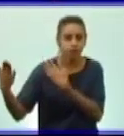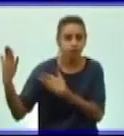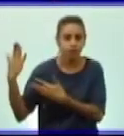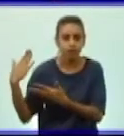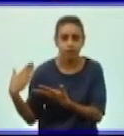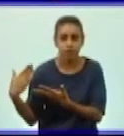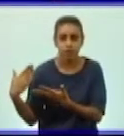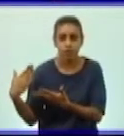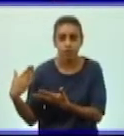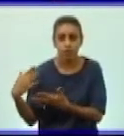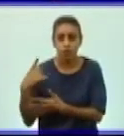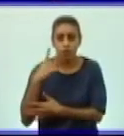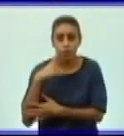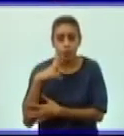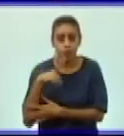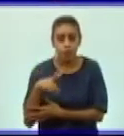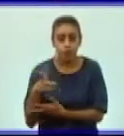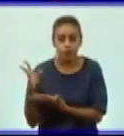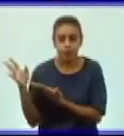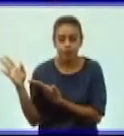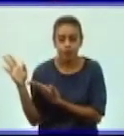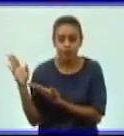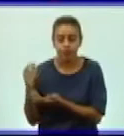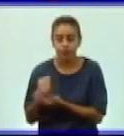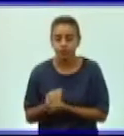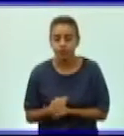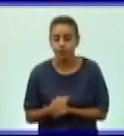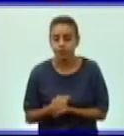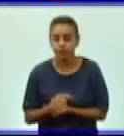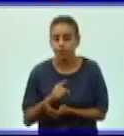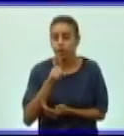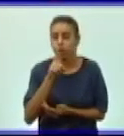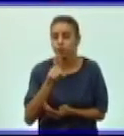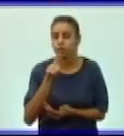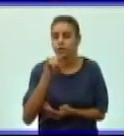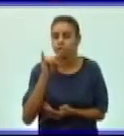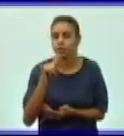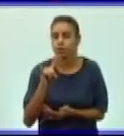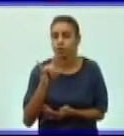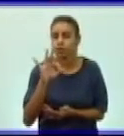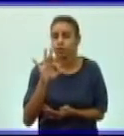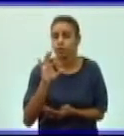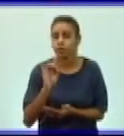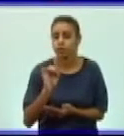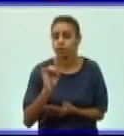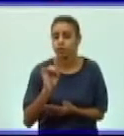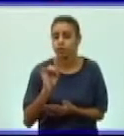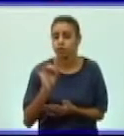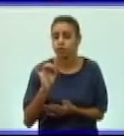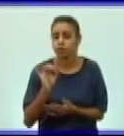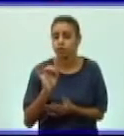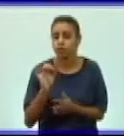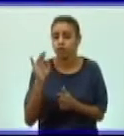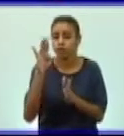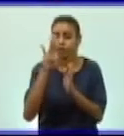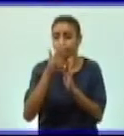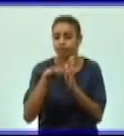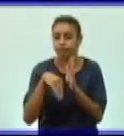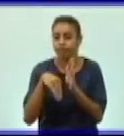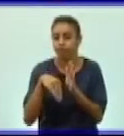para 1980 la renta nacional había disminuido a 4,3%.